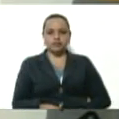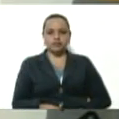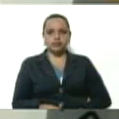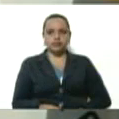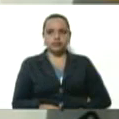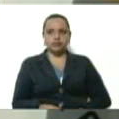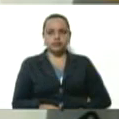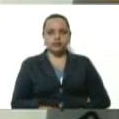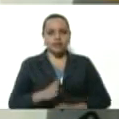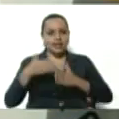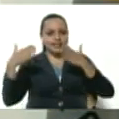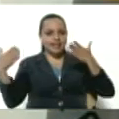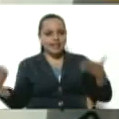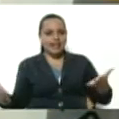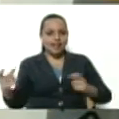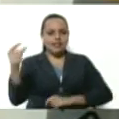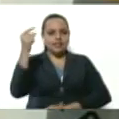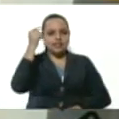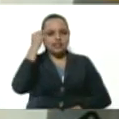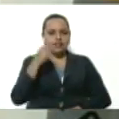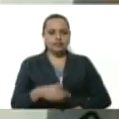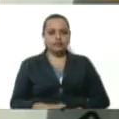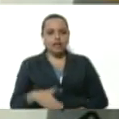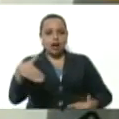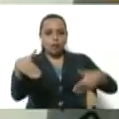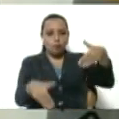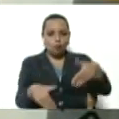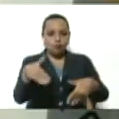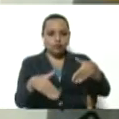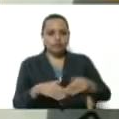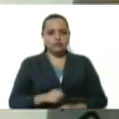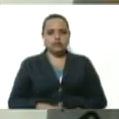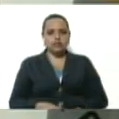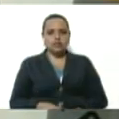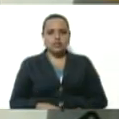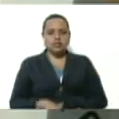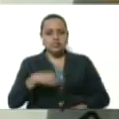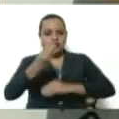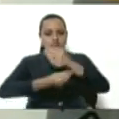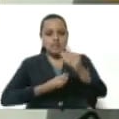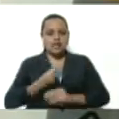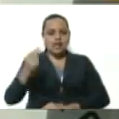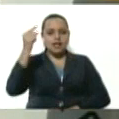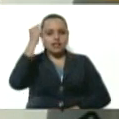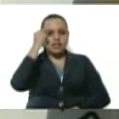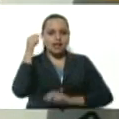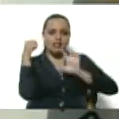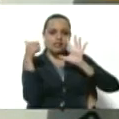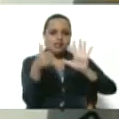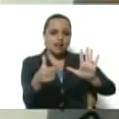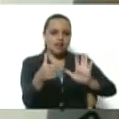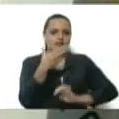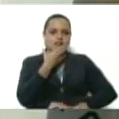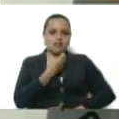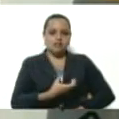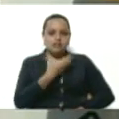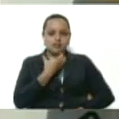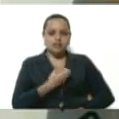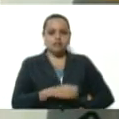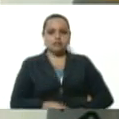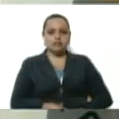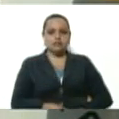Y el gran momento, el acto de votación que se celebrará el día 6 de